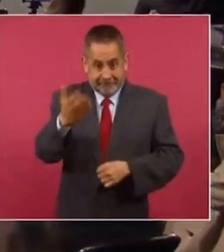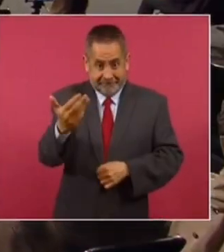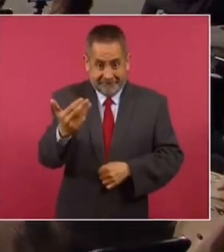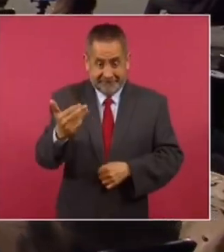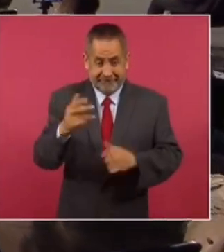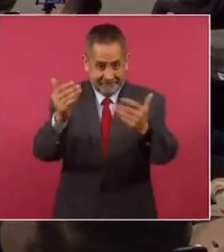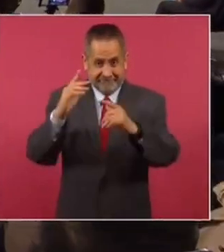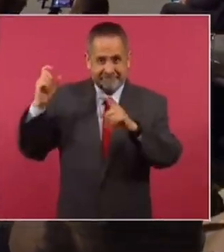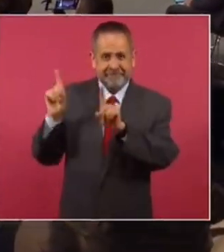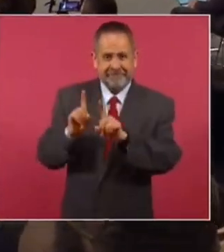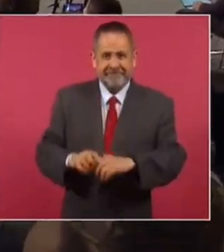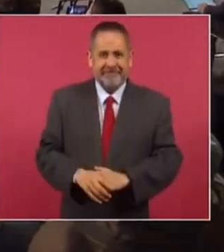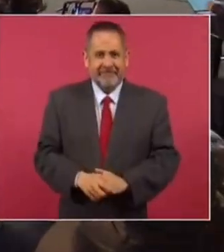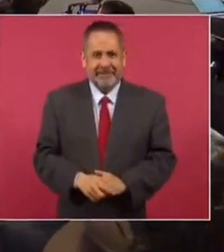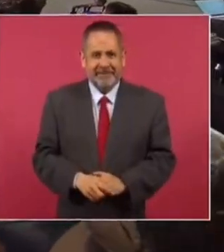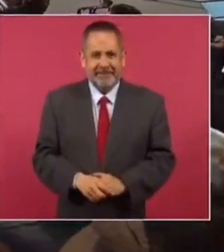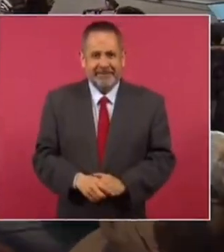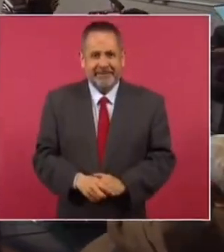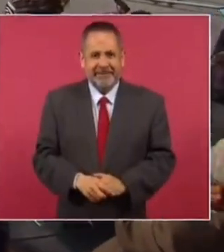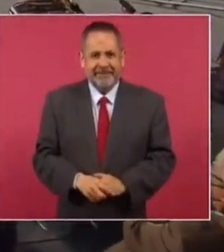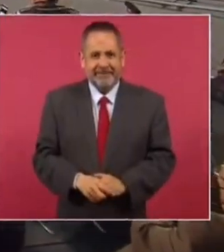Ven. Espero que no la pasen.